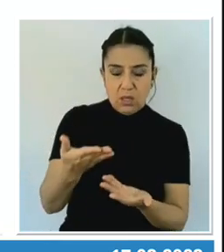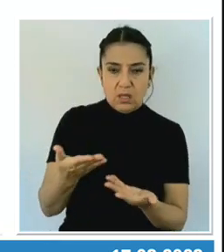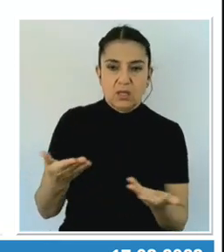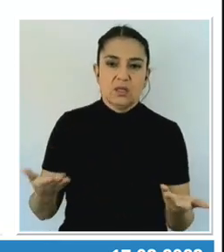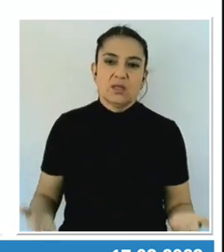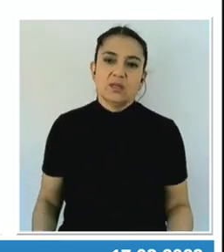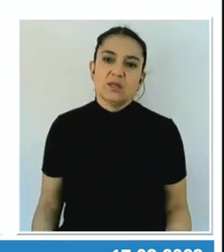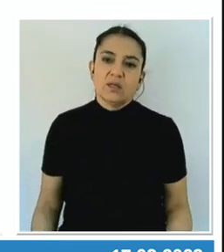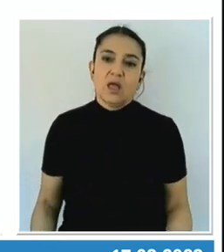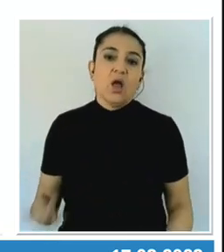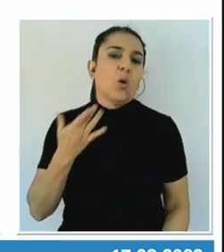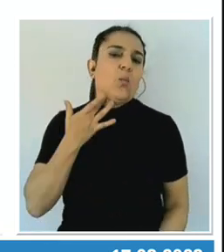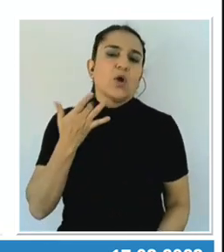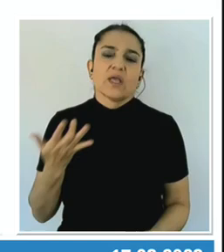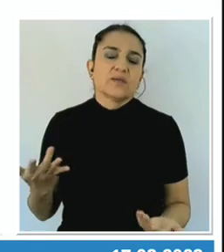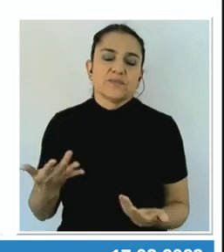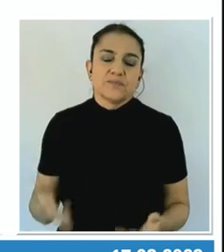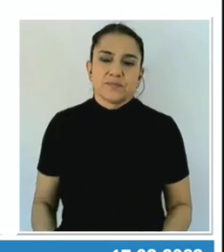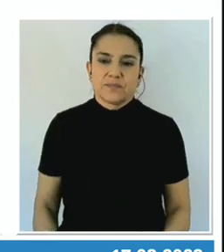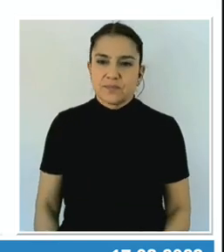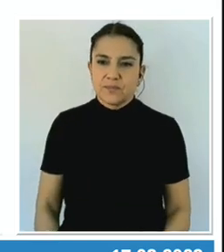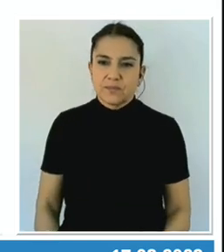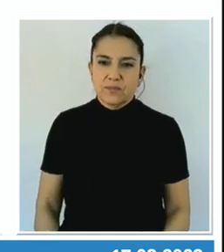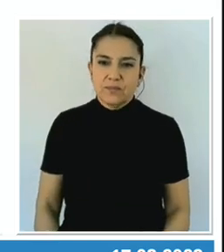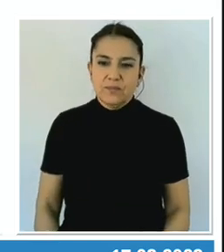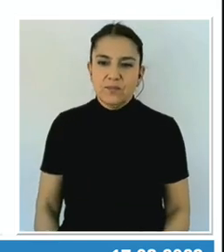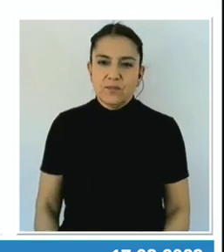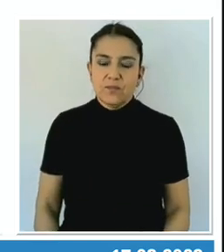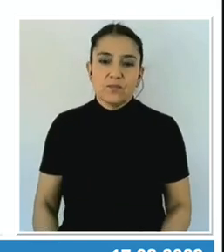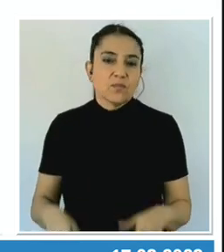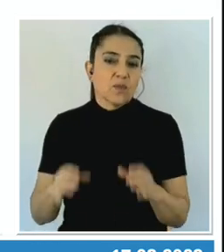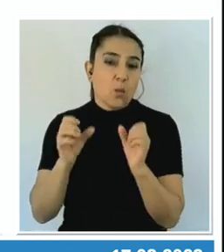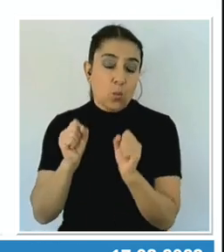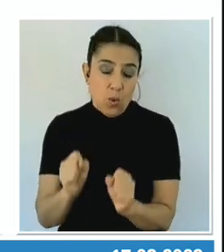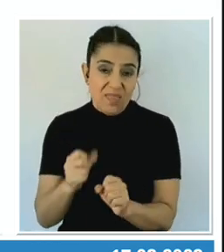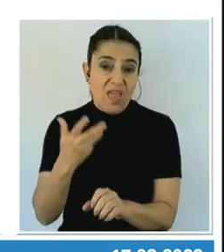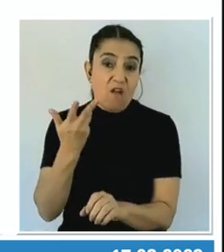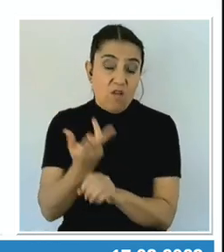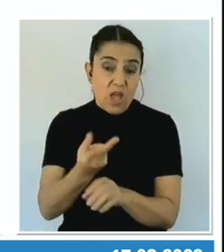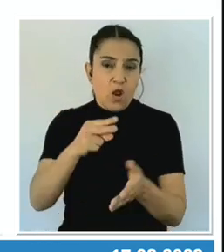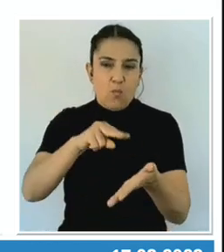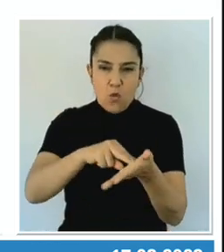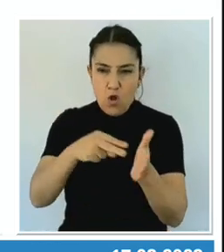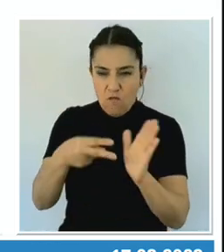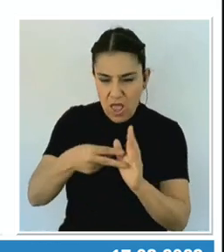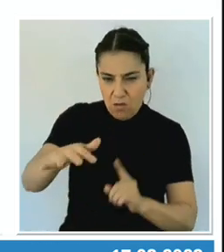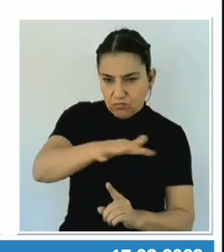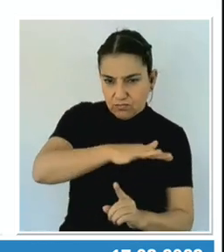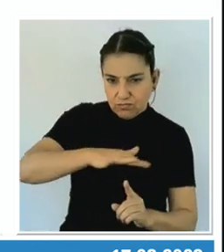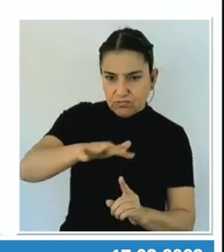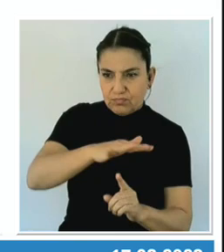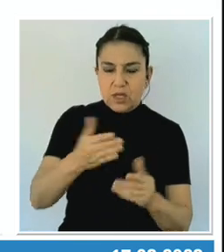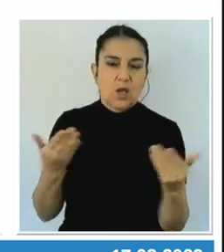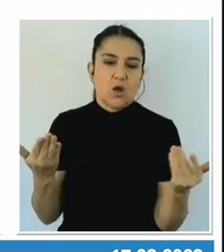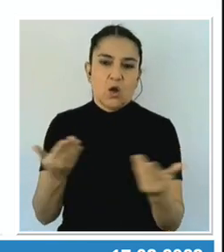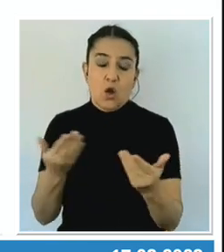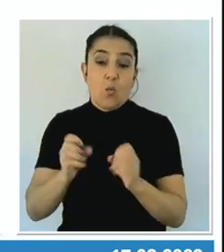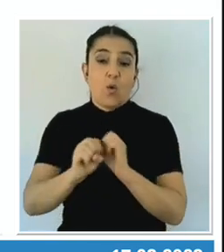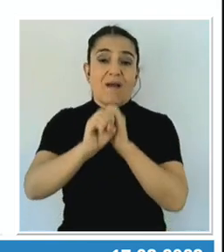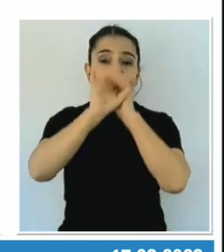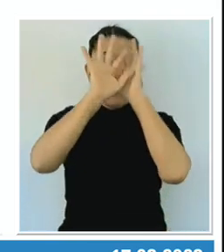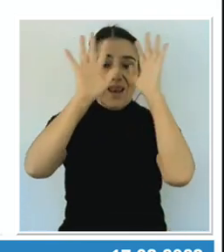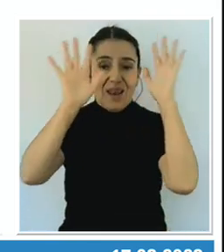¿Por qué razón? Porque puede haber un conflicto, yo creo que más bien que hay una colisión bien clara entre